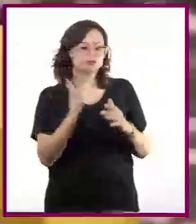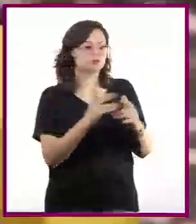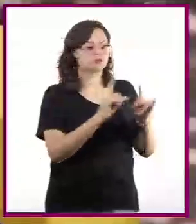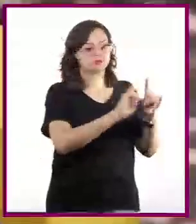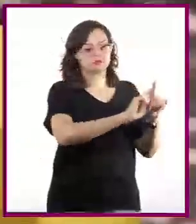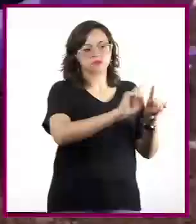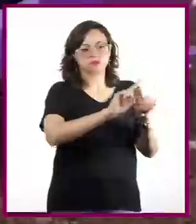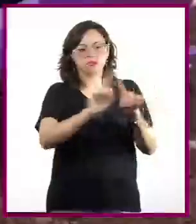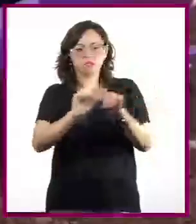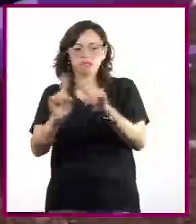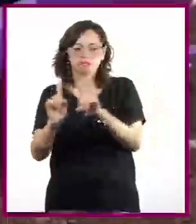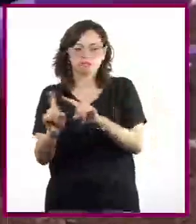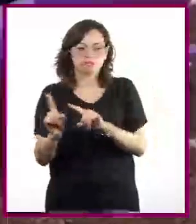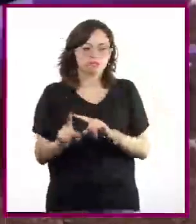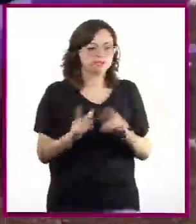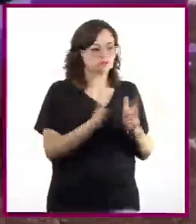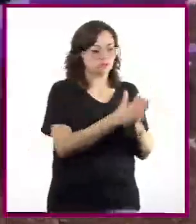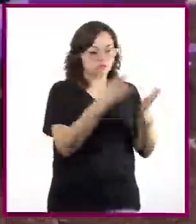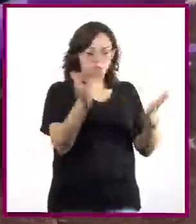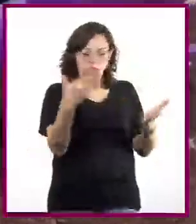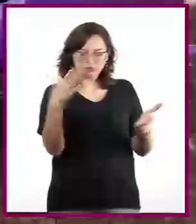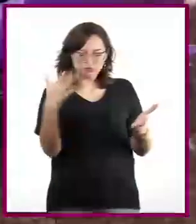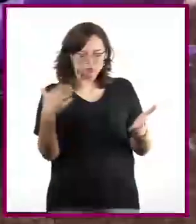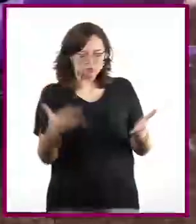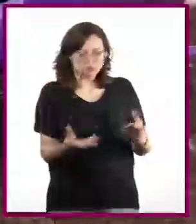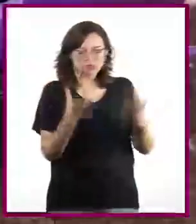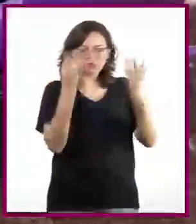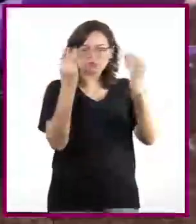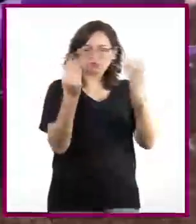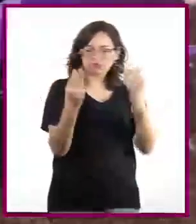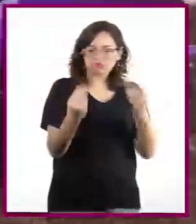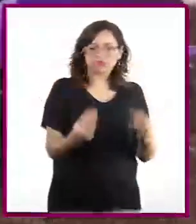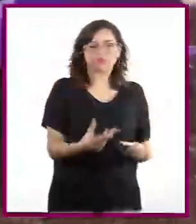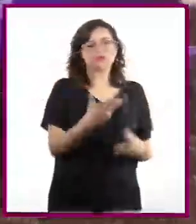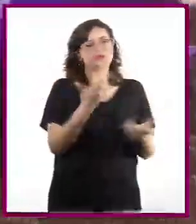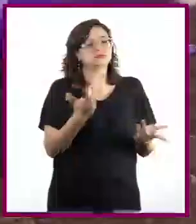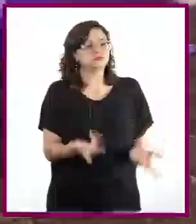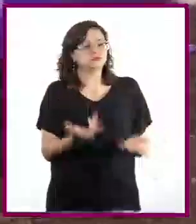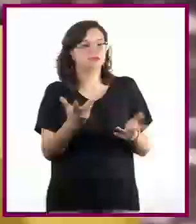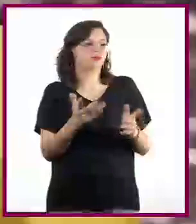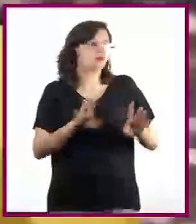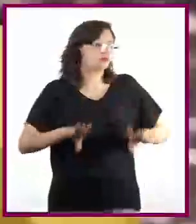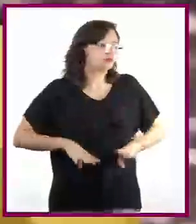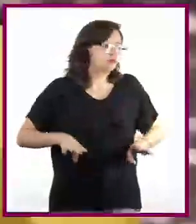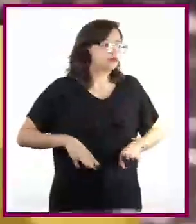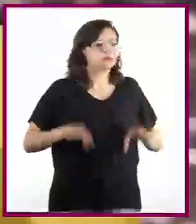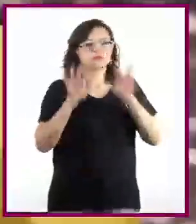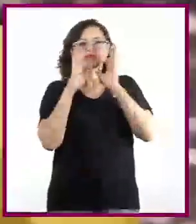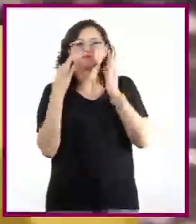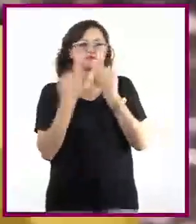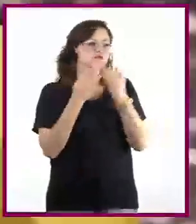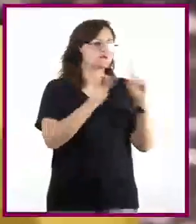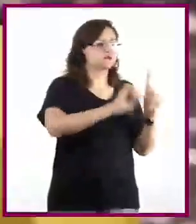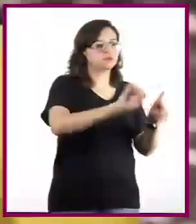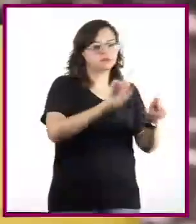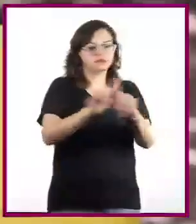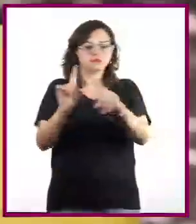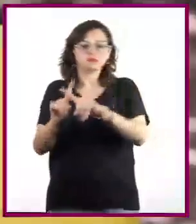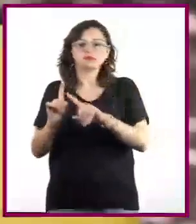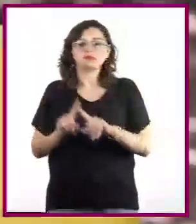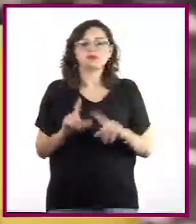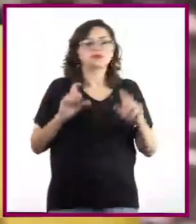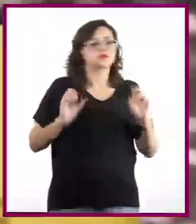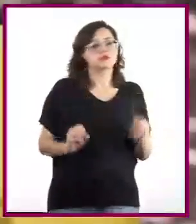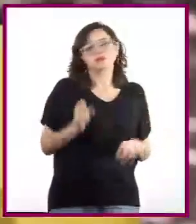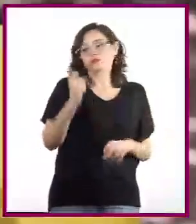poemas y cómprenla, porque hay como muchos poemas, muchos poetas, muchos estilos, muchas intenciones, o de plano agarren